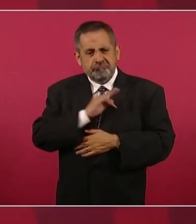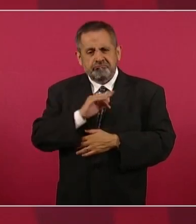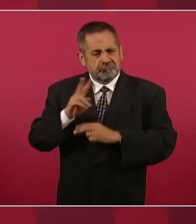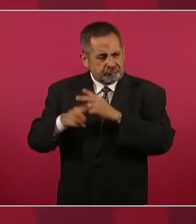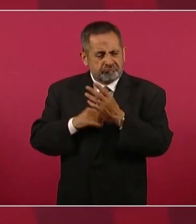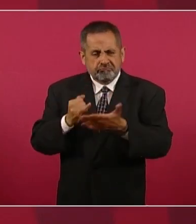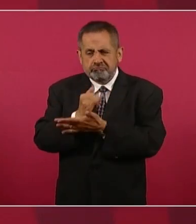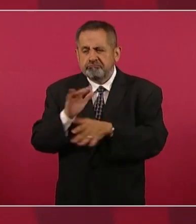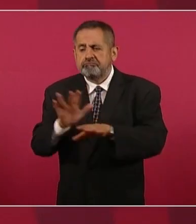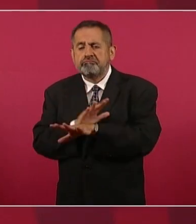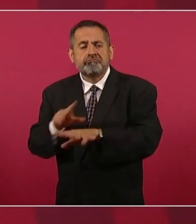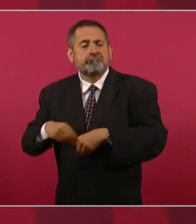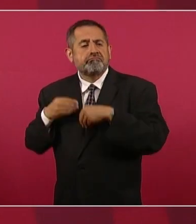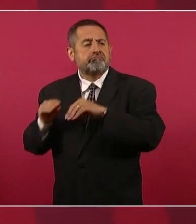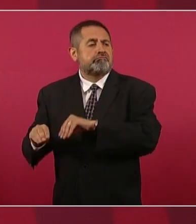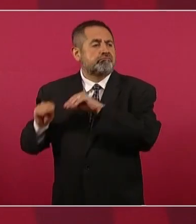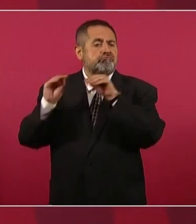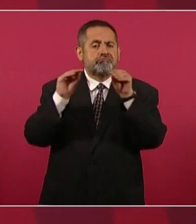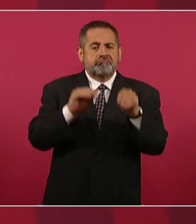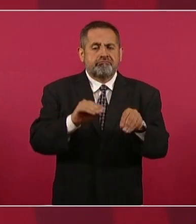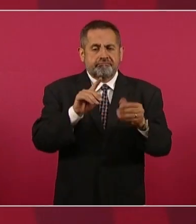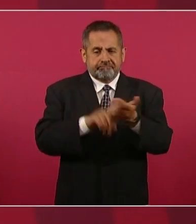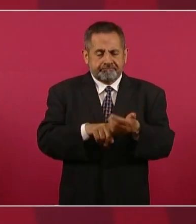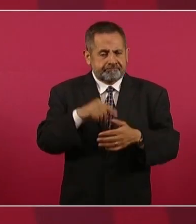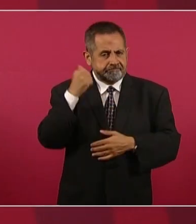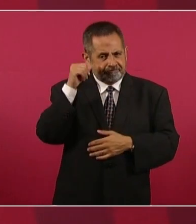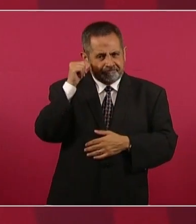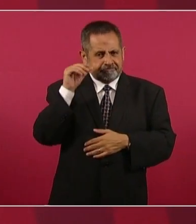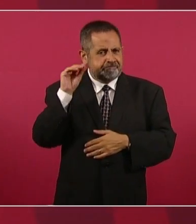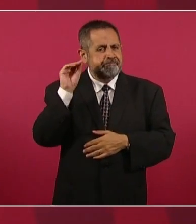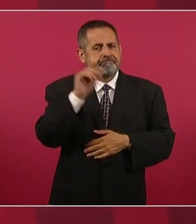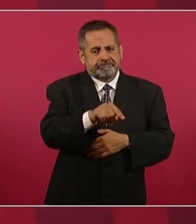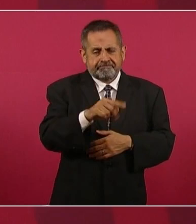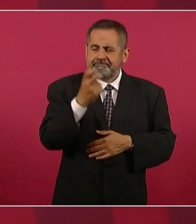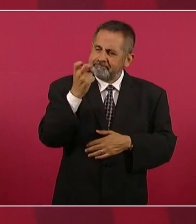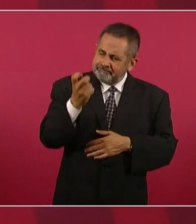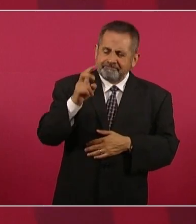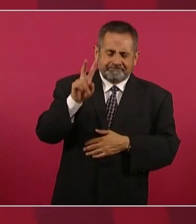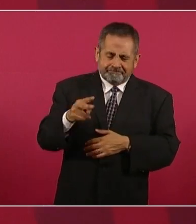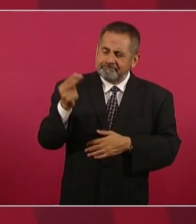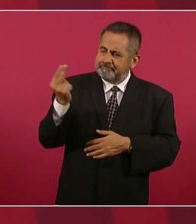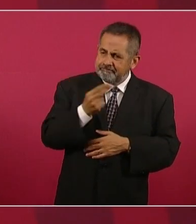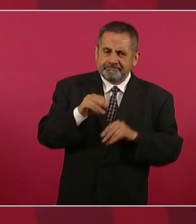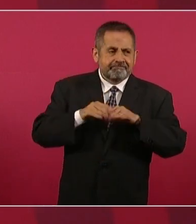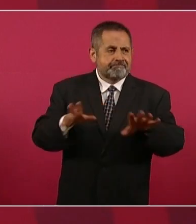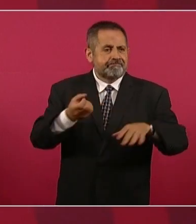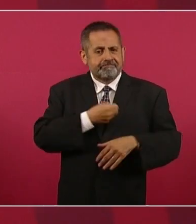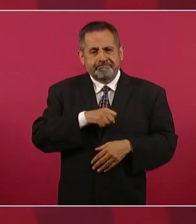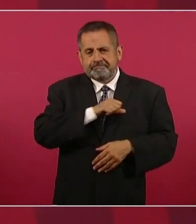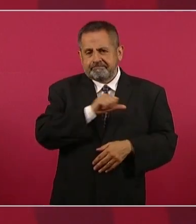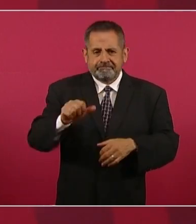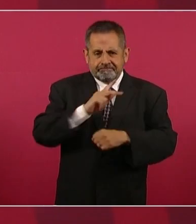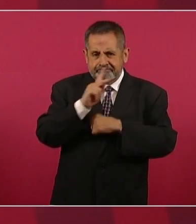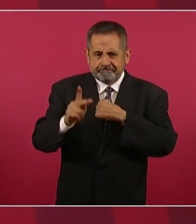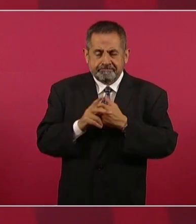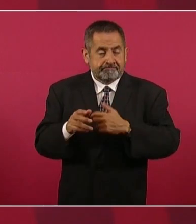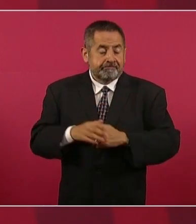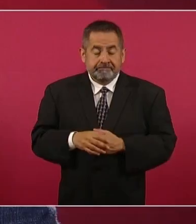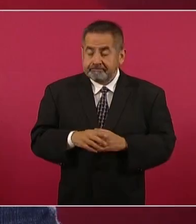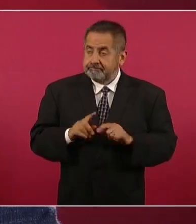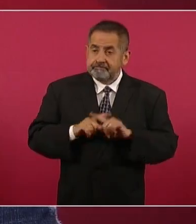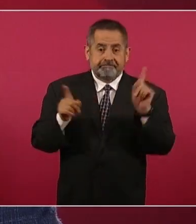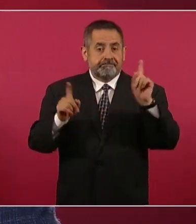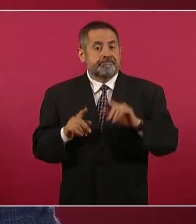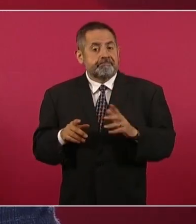decisión y desde luego de su convicción de que esto es lo que requiere la salud de nuestro país. Es un giro de